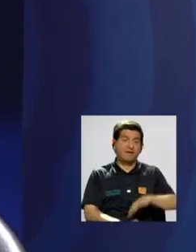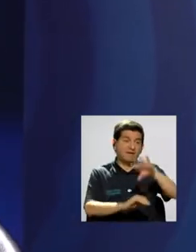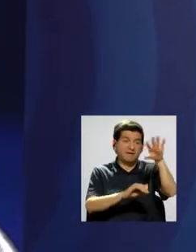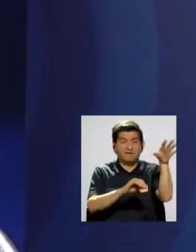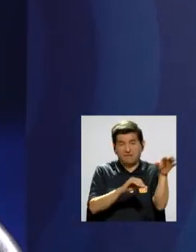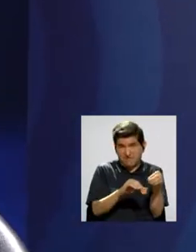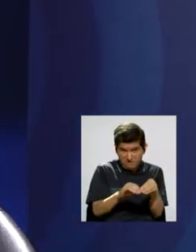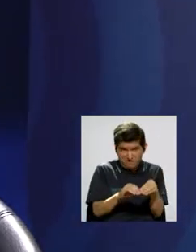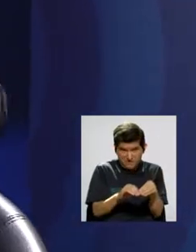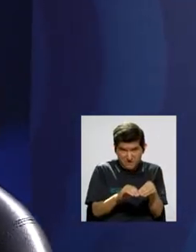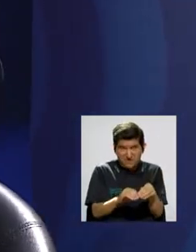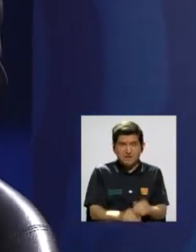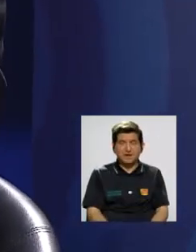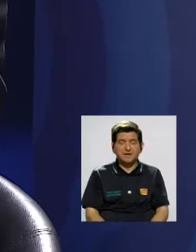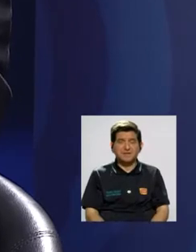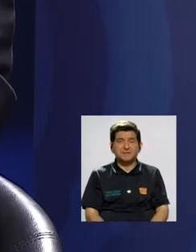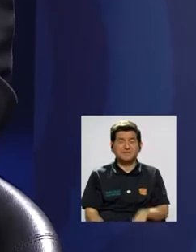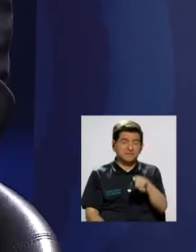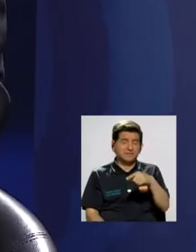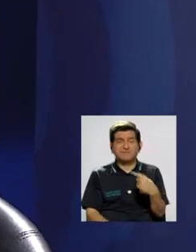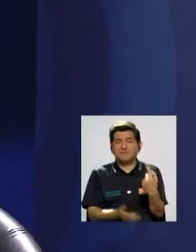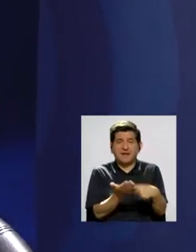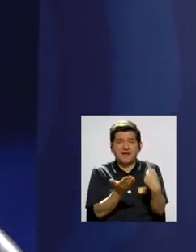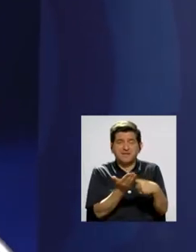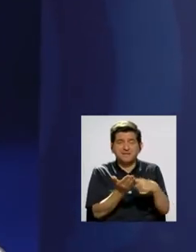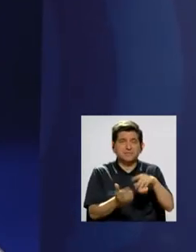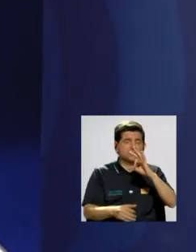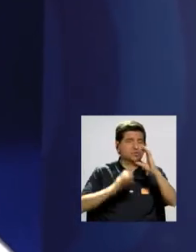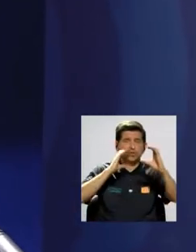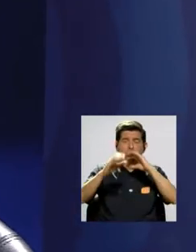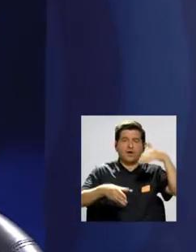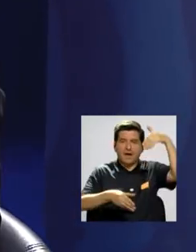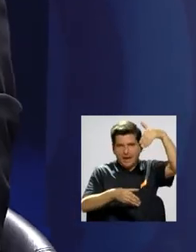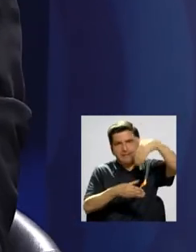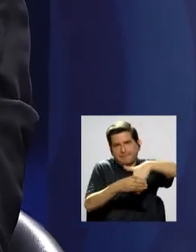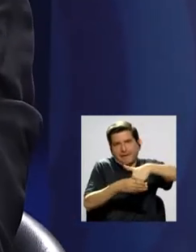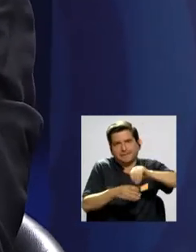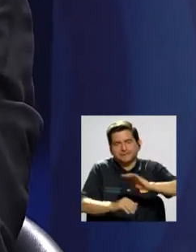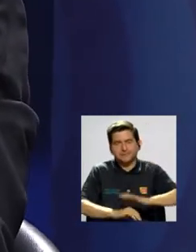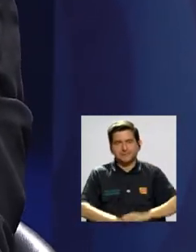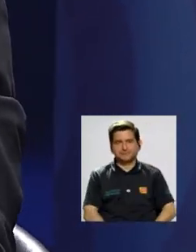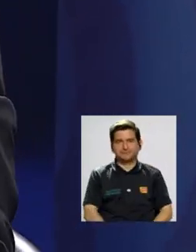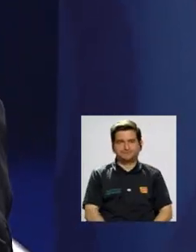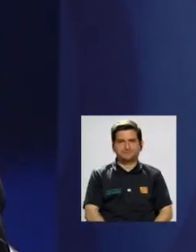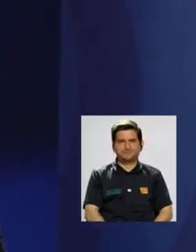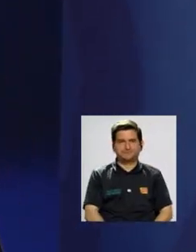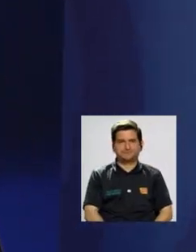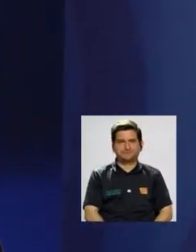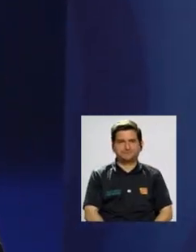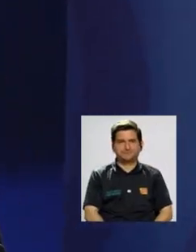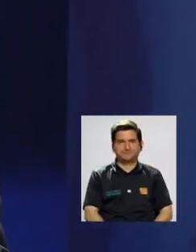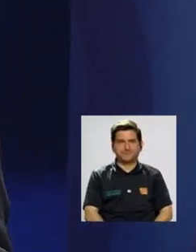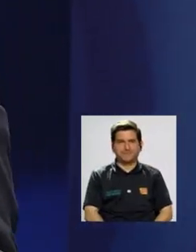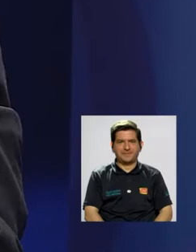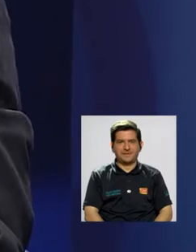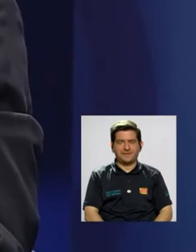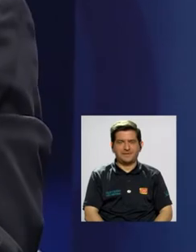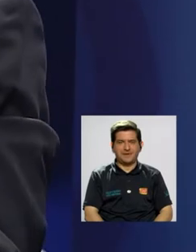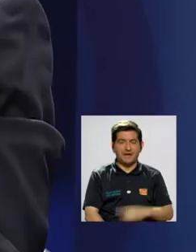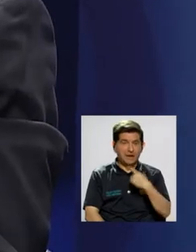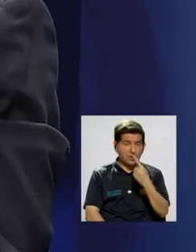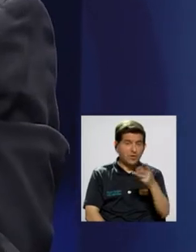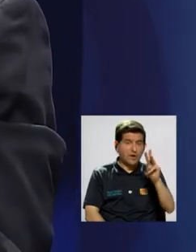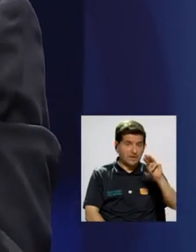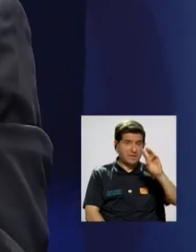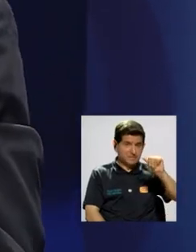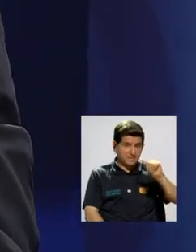una disputa mediática, donde también intervienen los medios de comunicación. Y es seleccionador, eso que plantea Marcia,